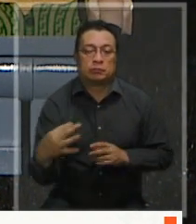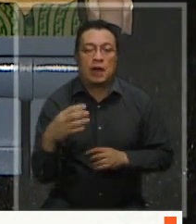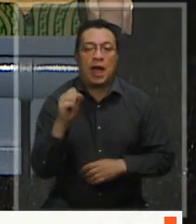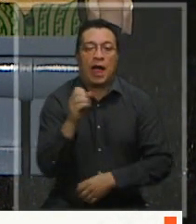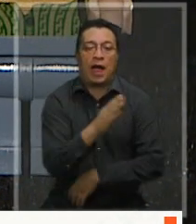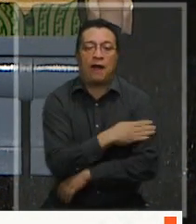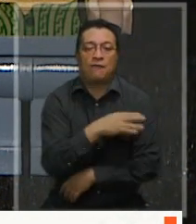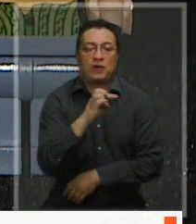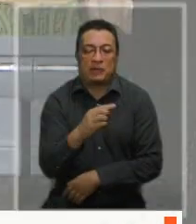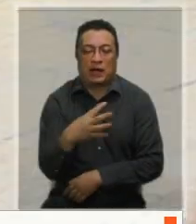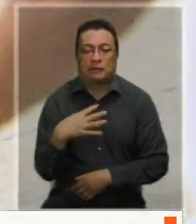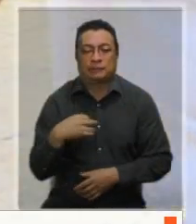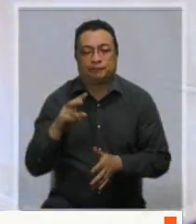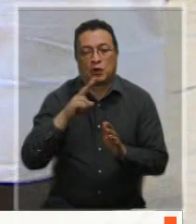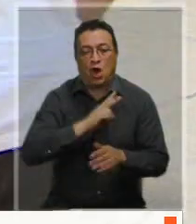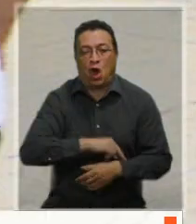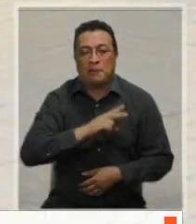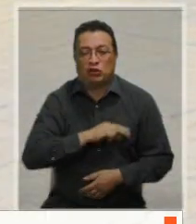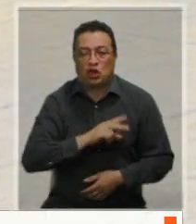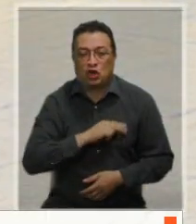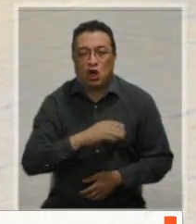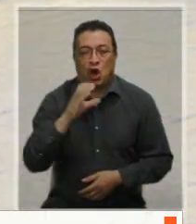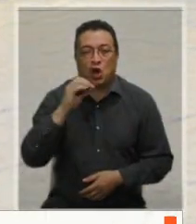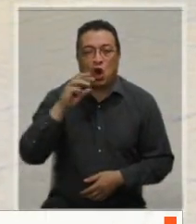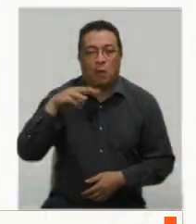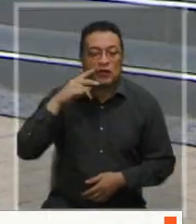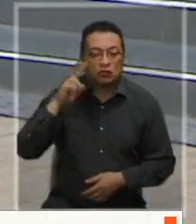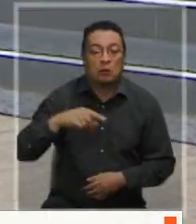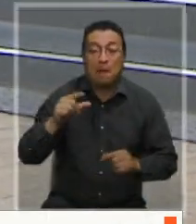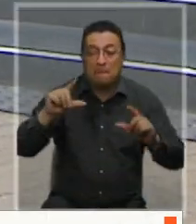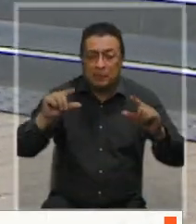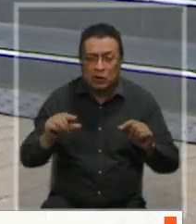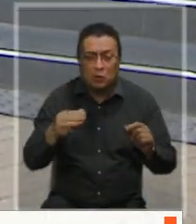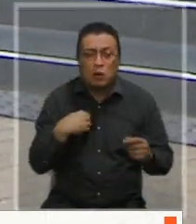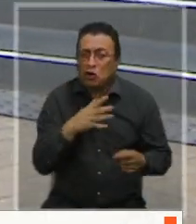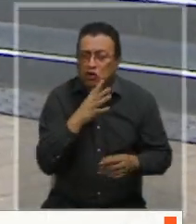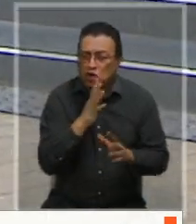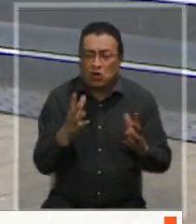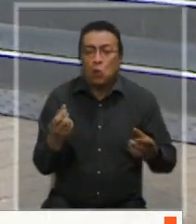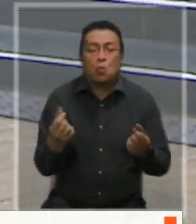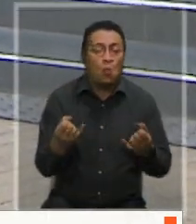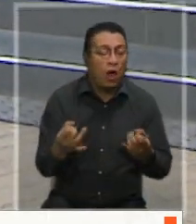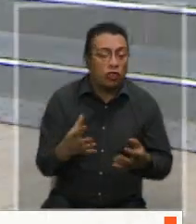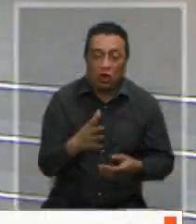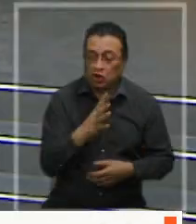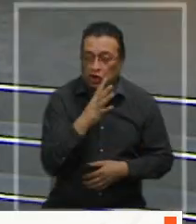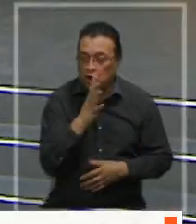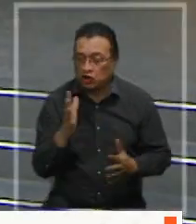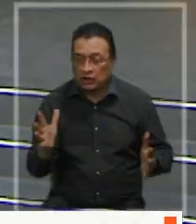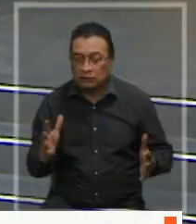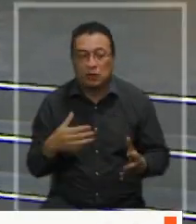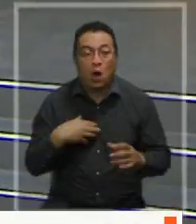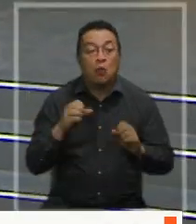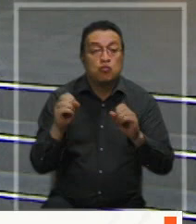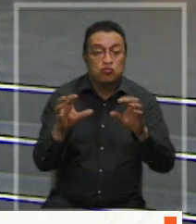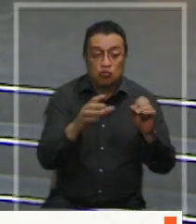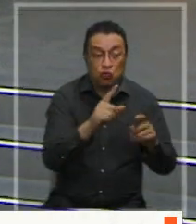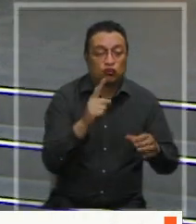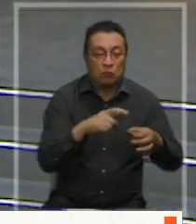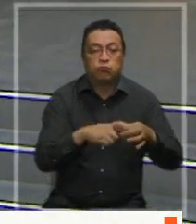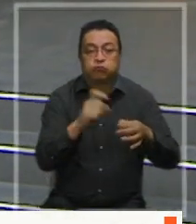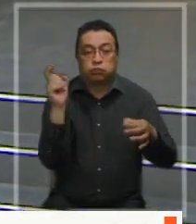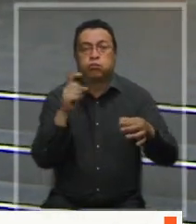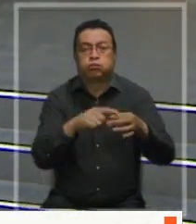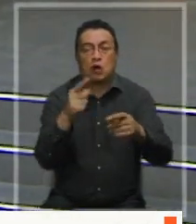sus ahorros. La comisión fuera la más bajita, pero no sé cuánto. Tampoco tengo idea cuánto es, a diferencia del resto. Hay mucha gente que se ha salido de las